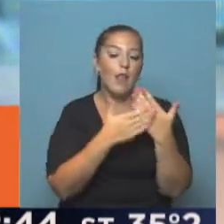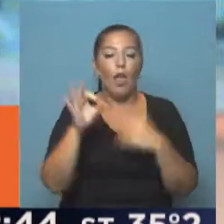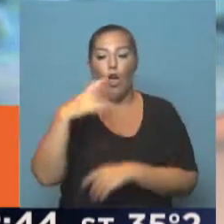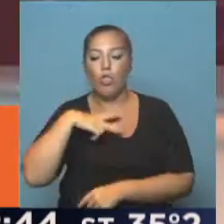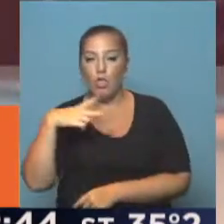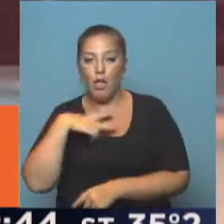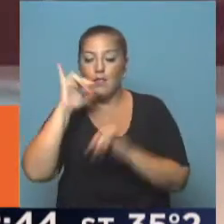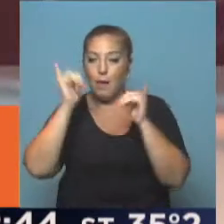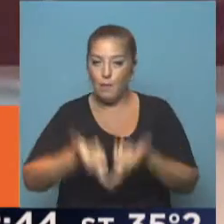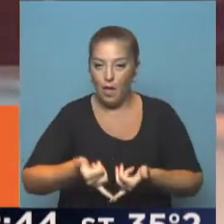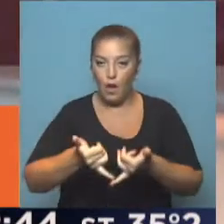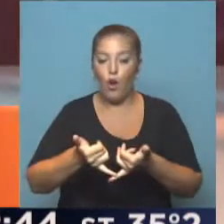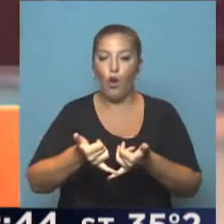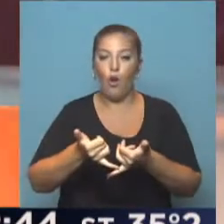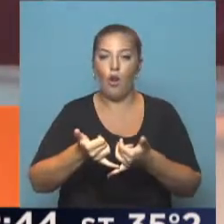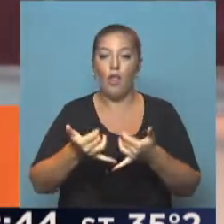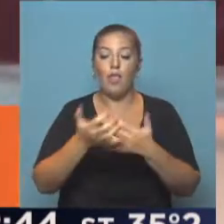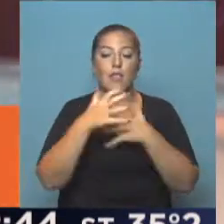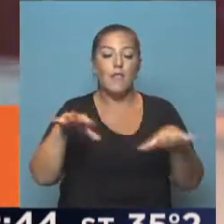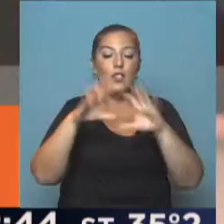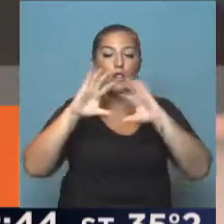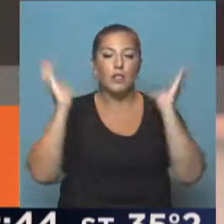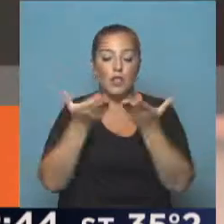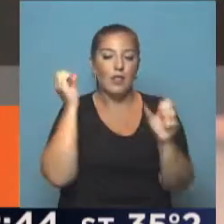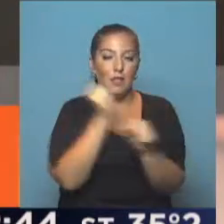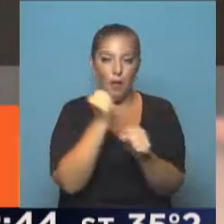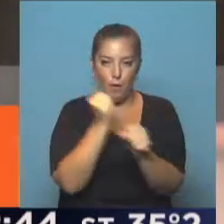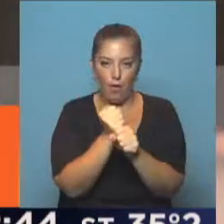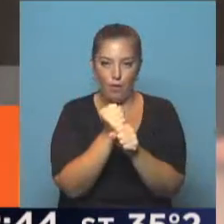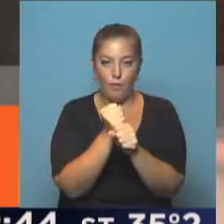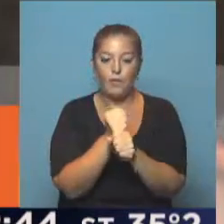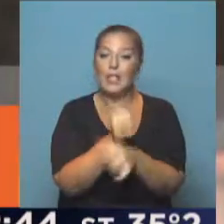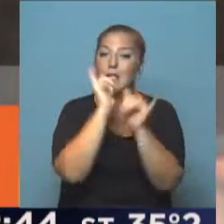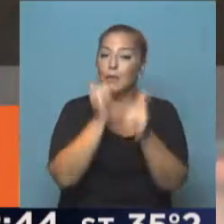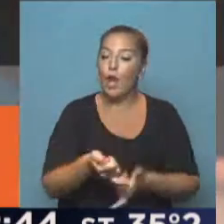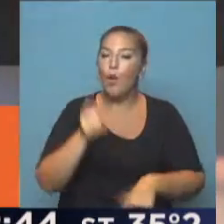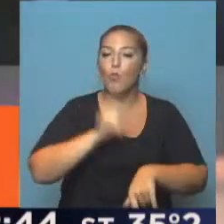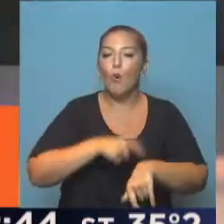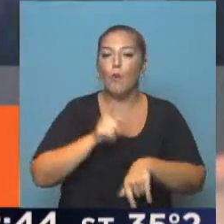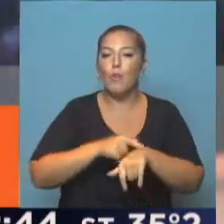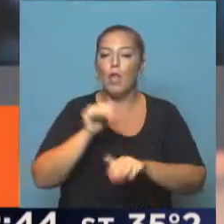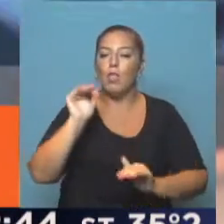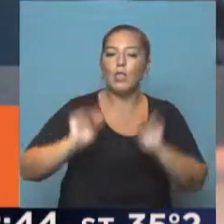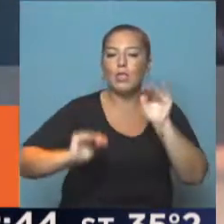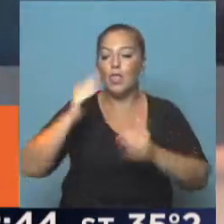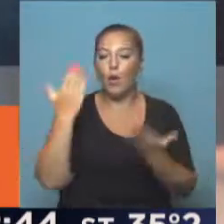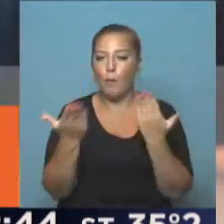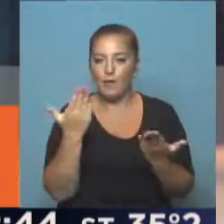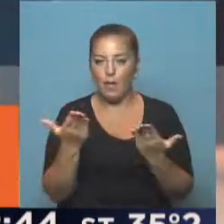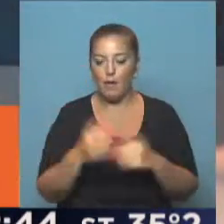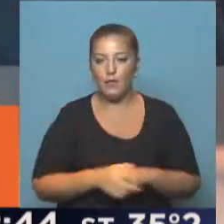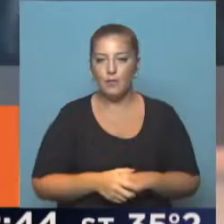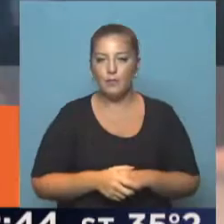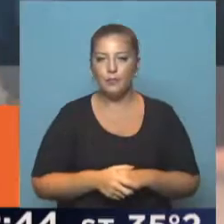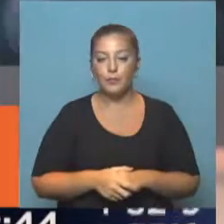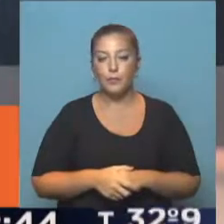conservadores, aceptaron la división internacional del trabajo, ¿no? Aceptaron ese momento de ventajas comparativas y